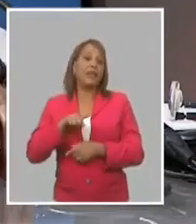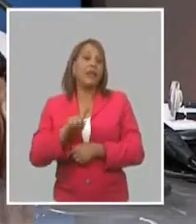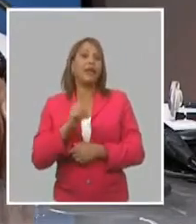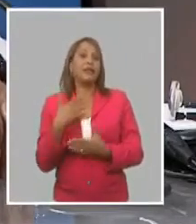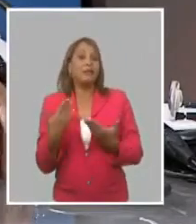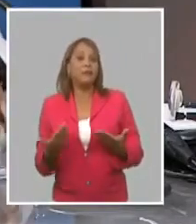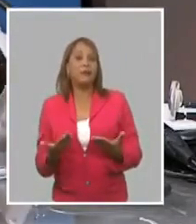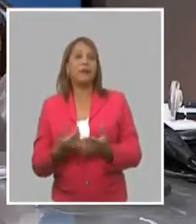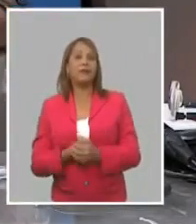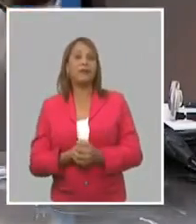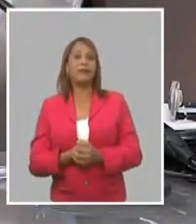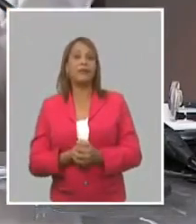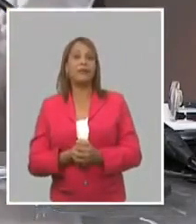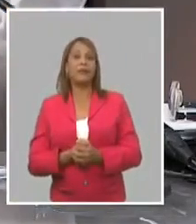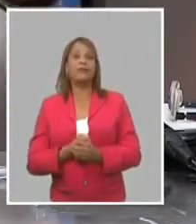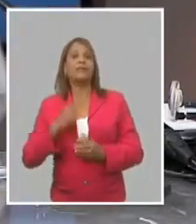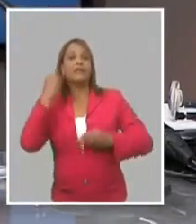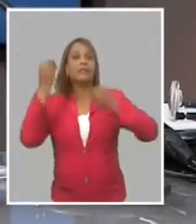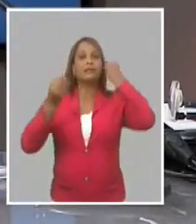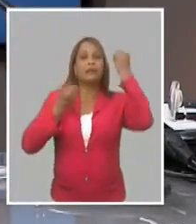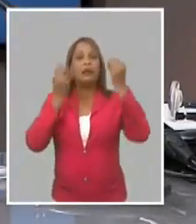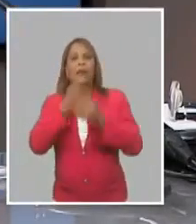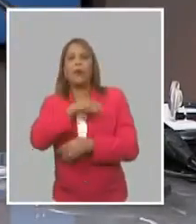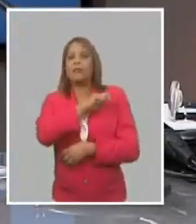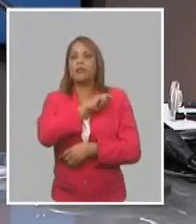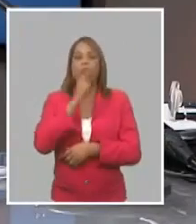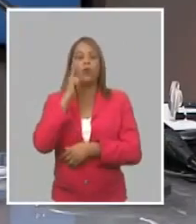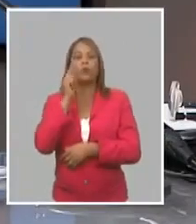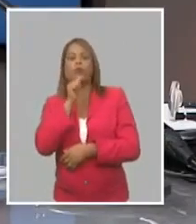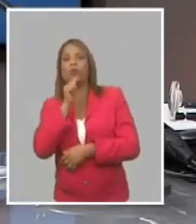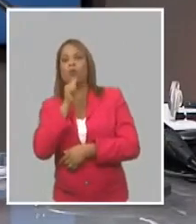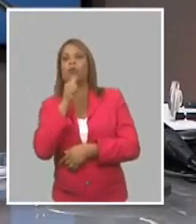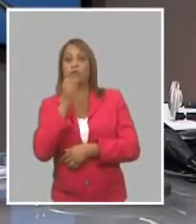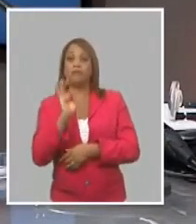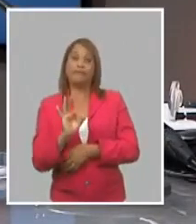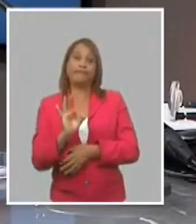entonces todas las preocupaciones que las personas tienen.